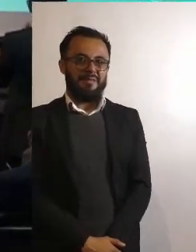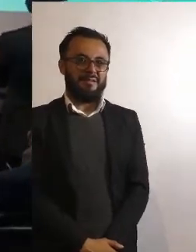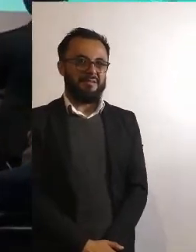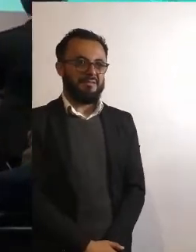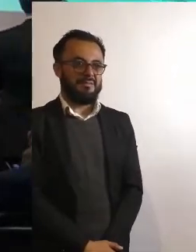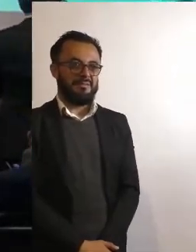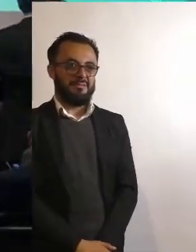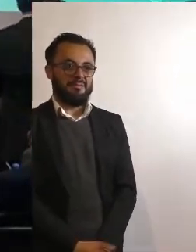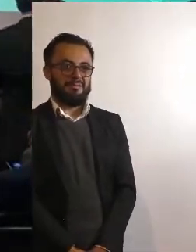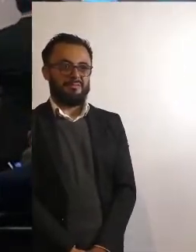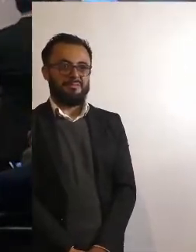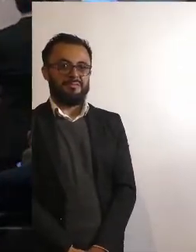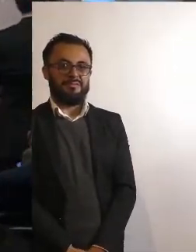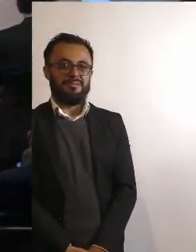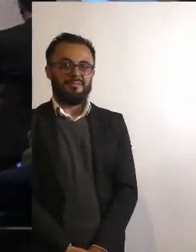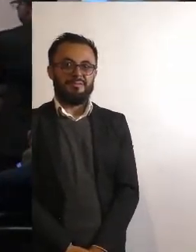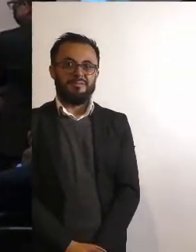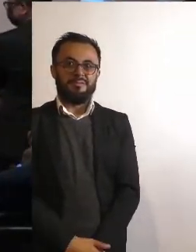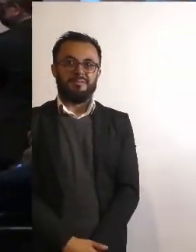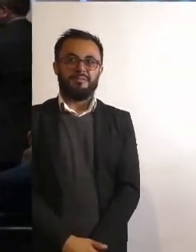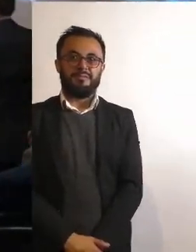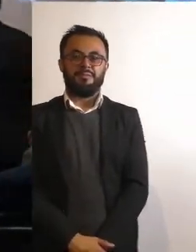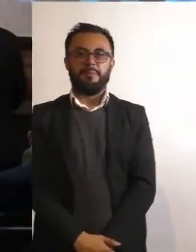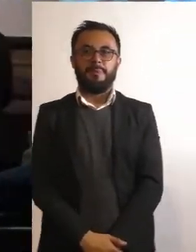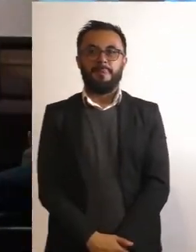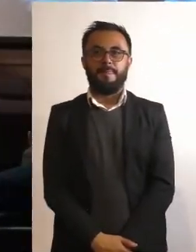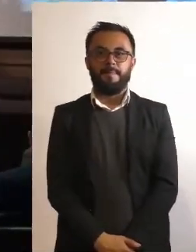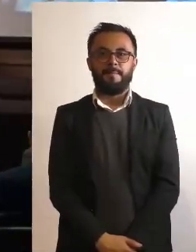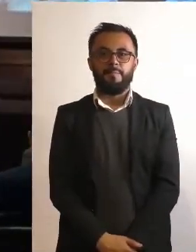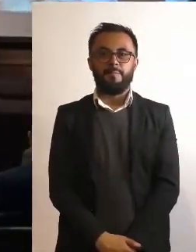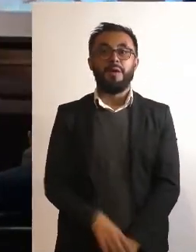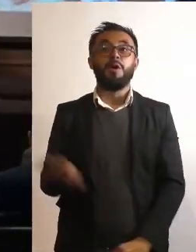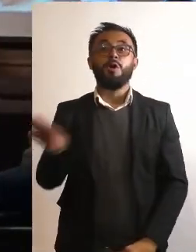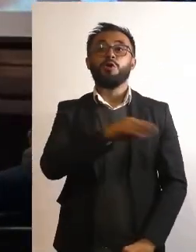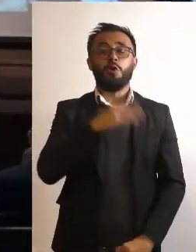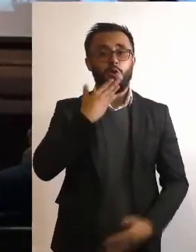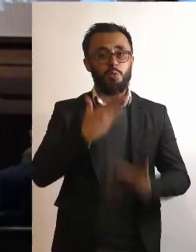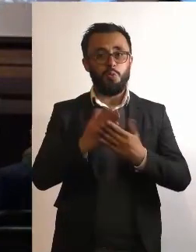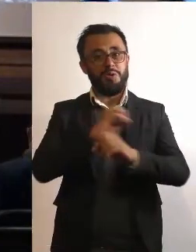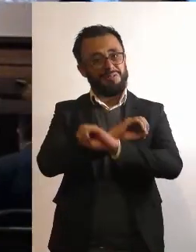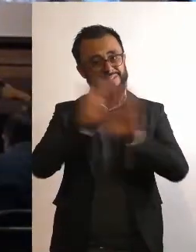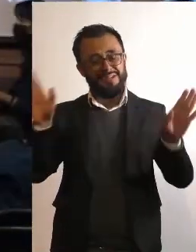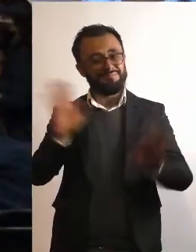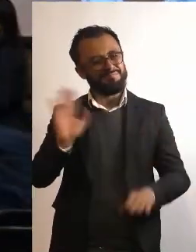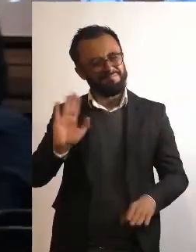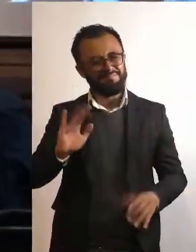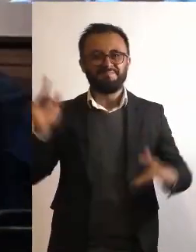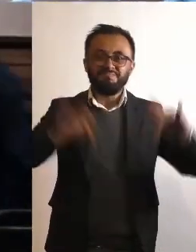Bueno, un buen día para todos. Muchas gracias por su asistencia.